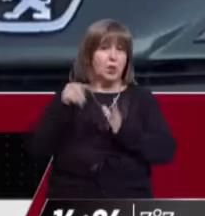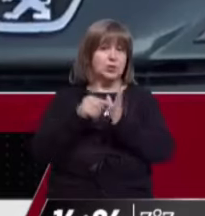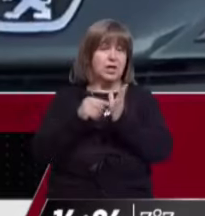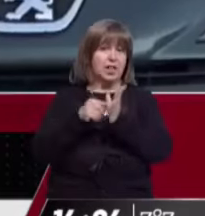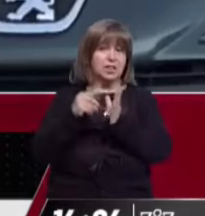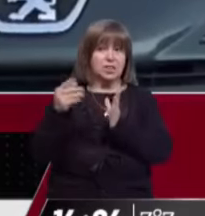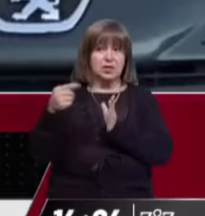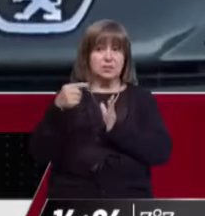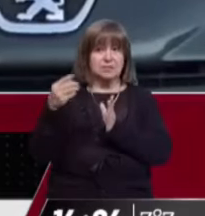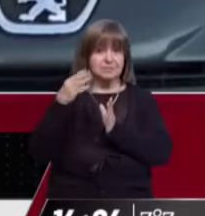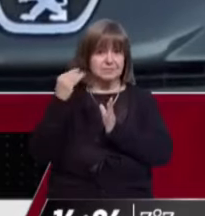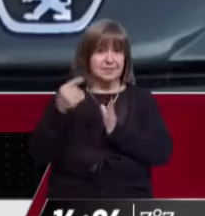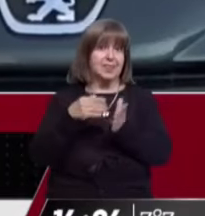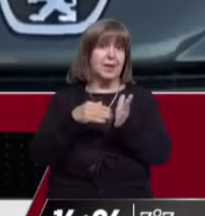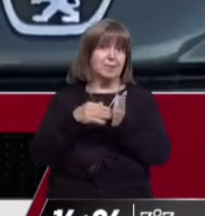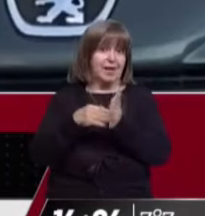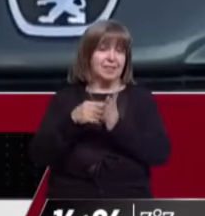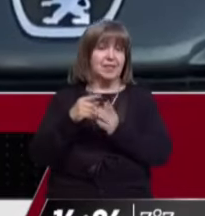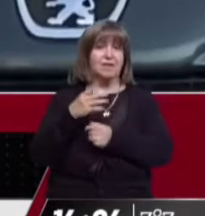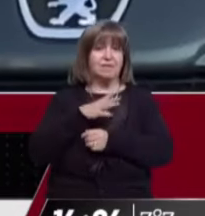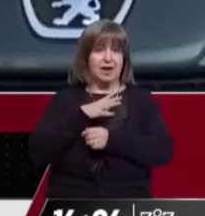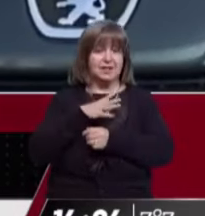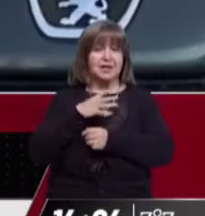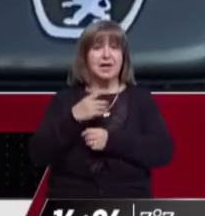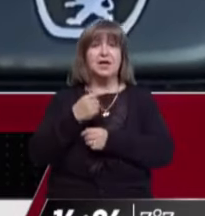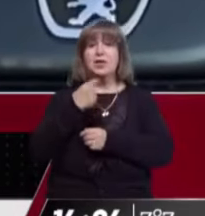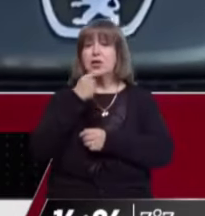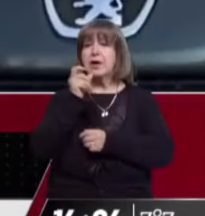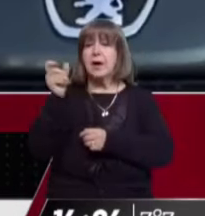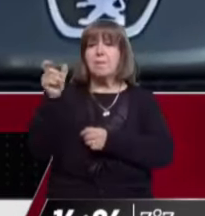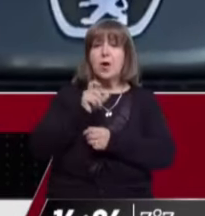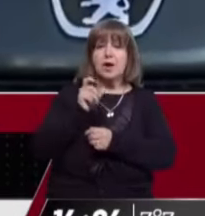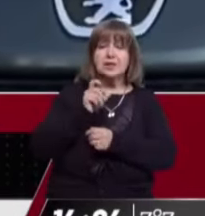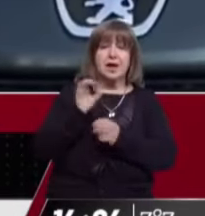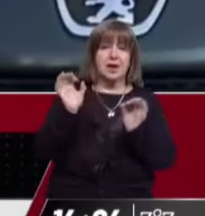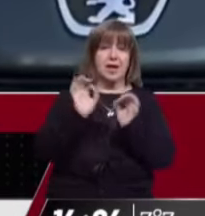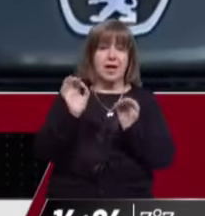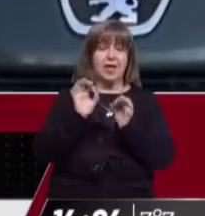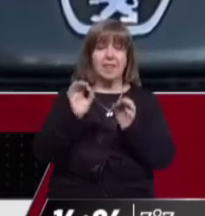y de la víctima. ¿Qué pasó con el pedido de sanciones respecto a la foto que se viralizó